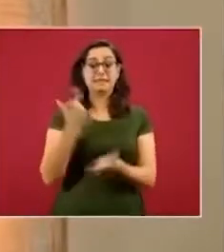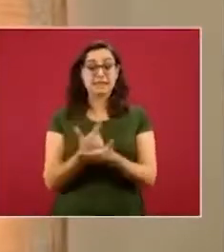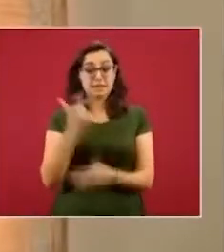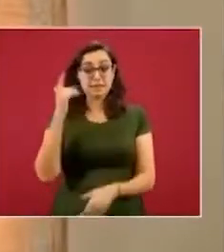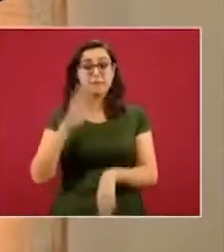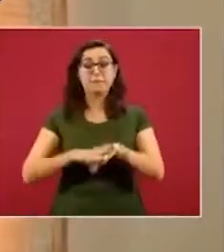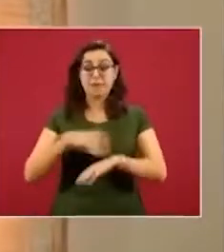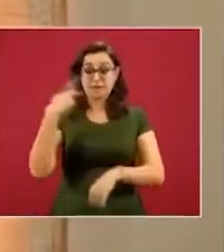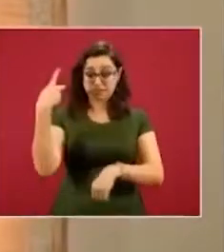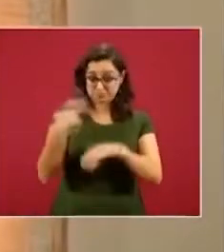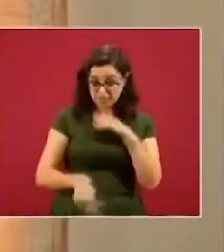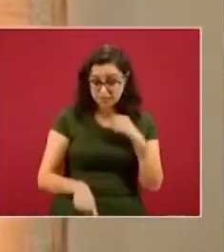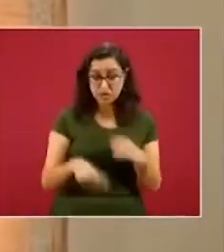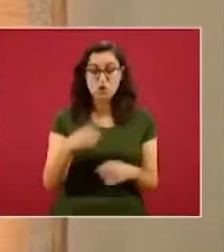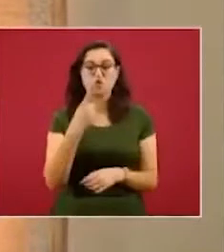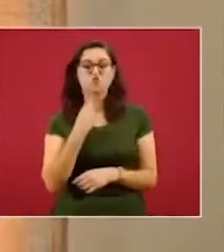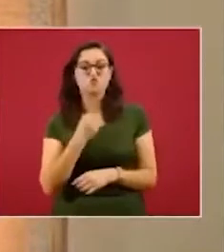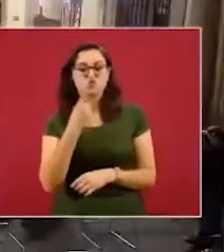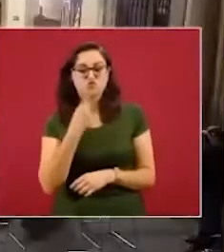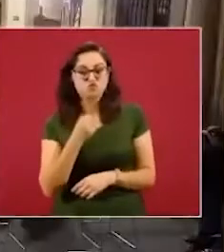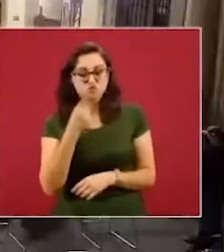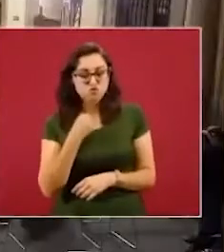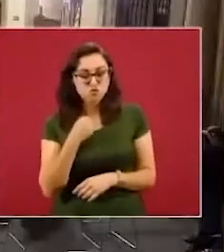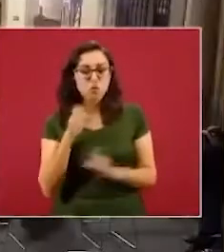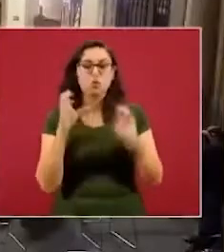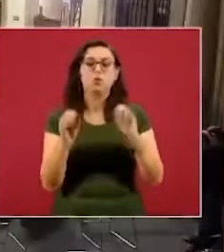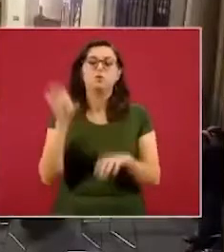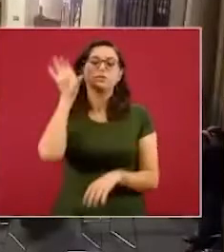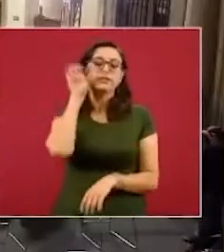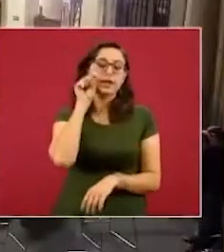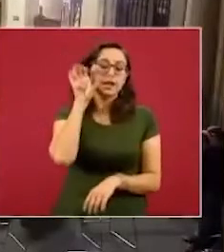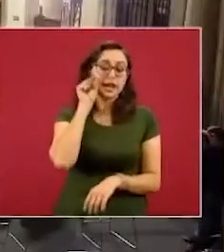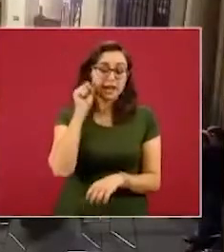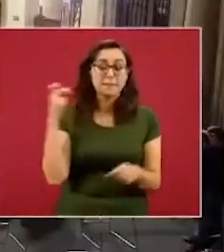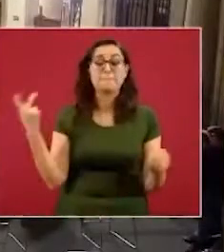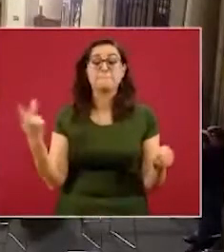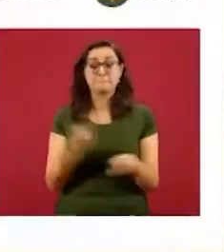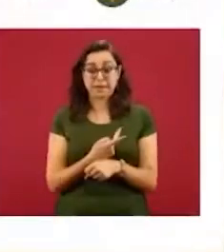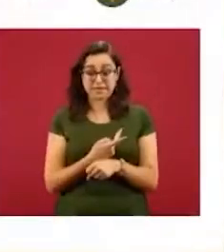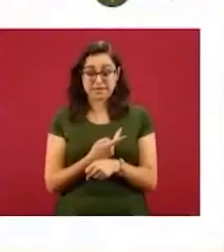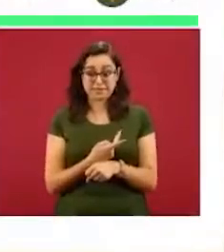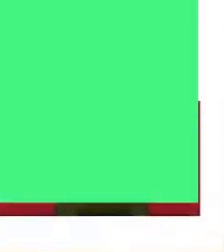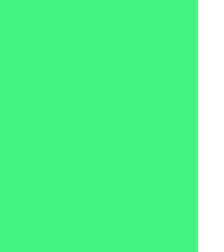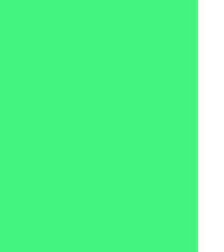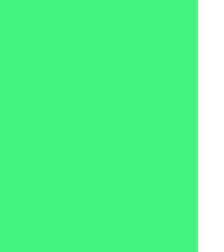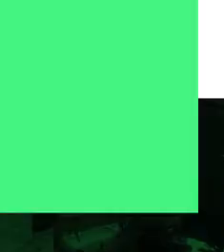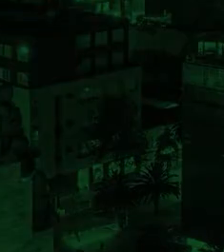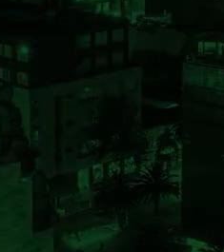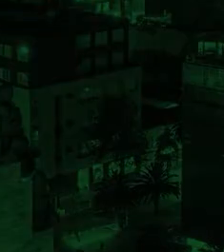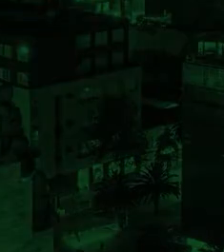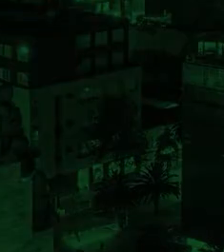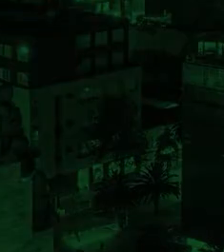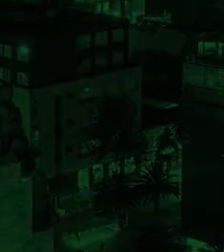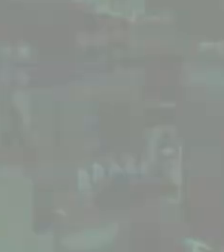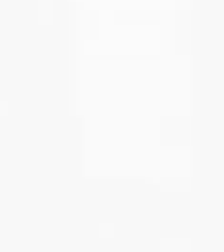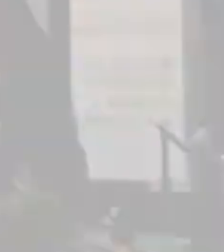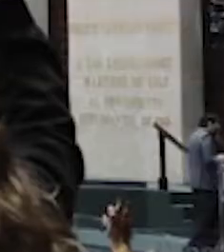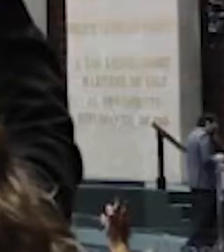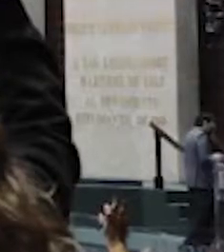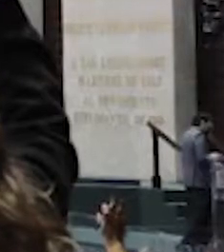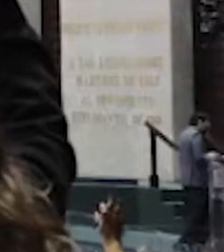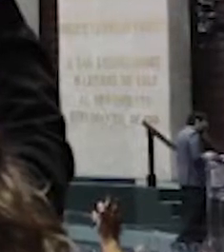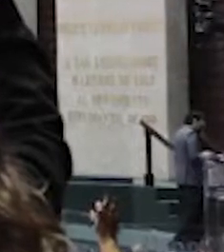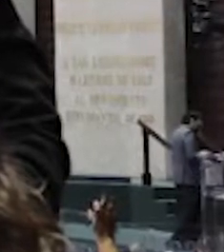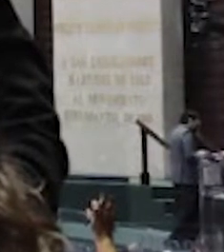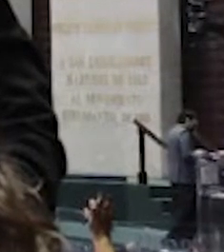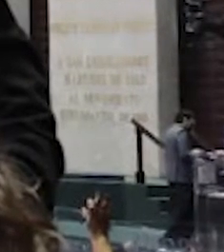de biológicos se necesita un sistema de ultracongelación a menos de 70 grados y México no lo tiene. Nacional. La